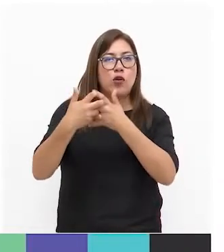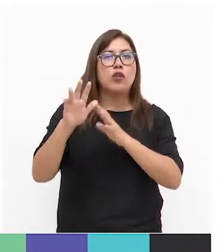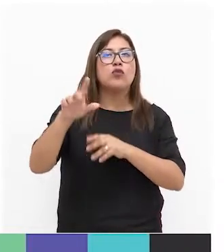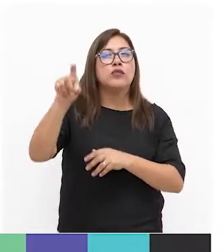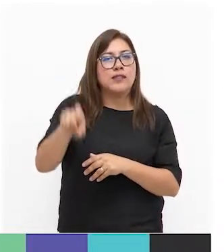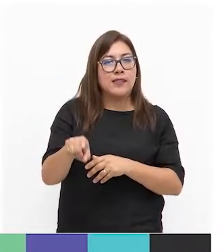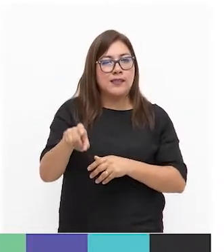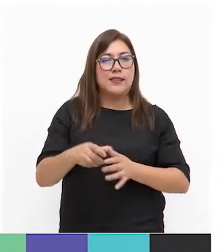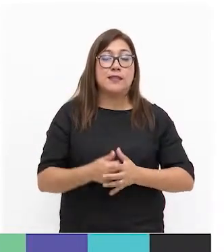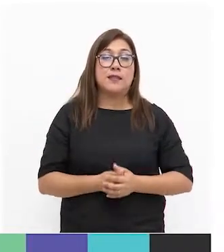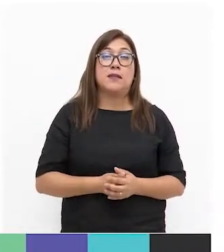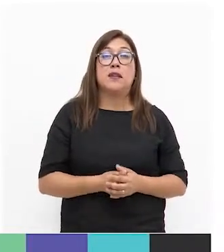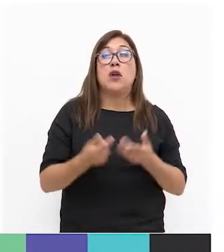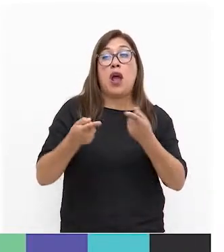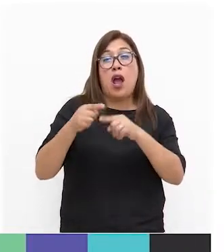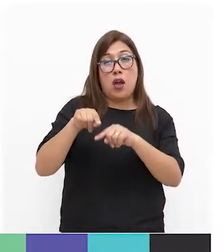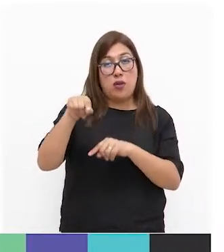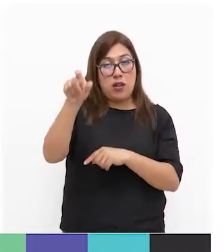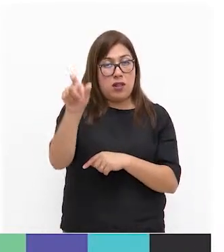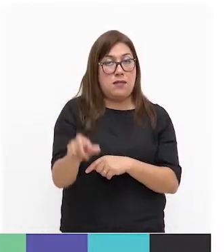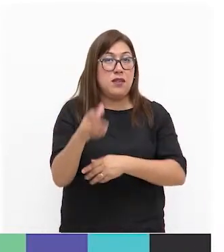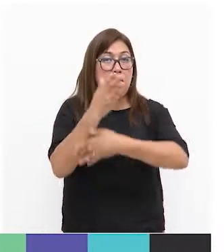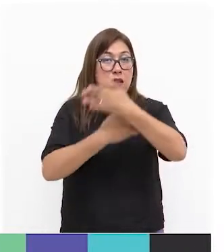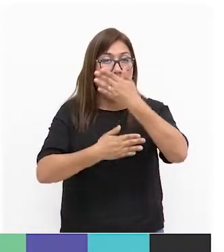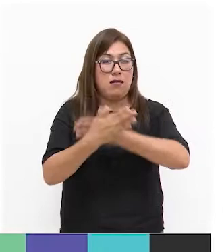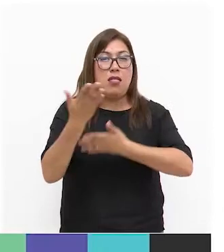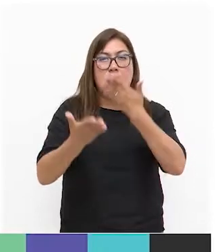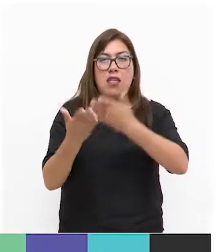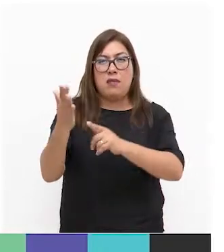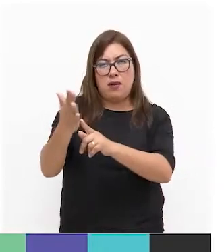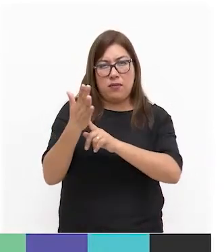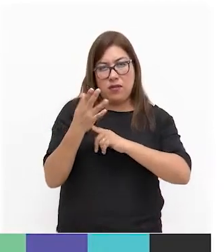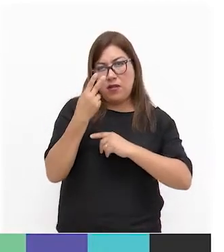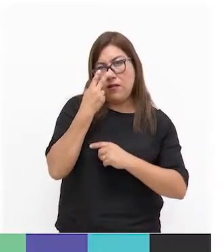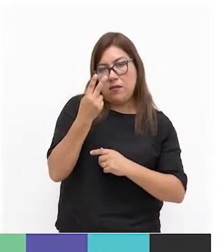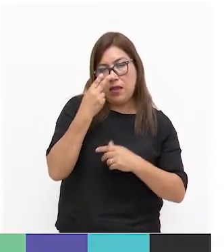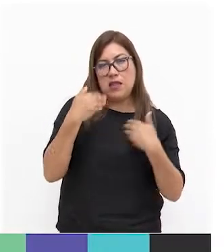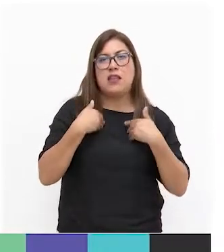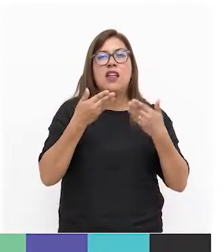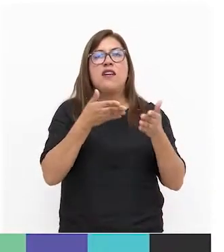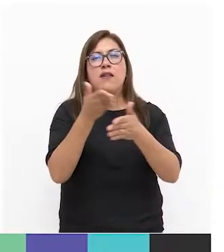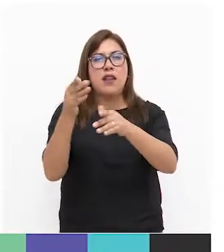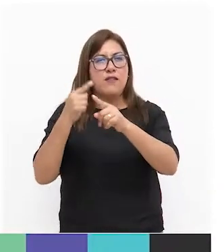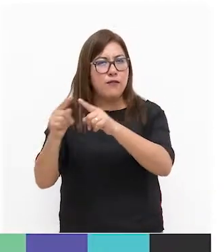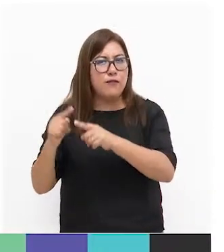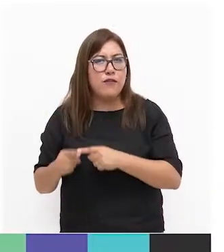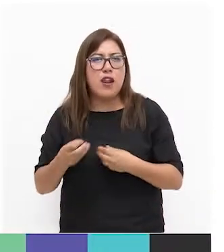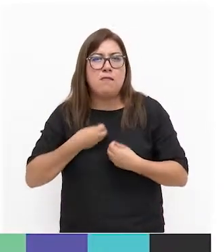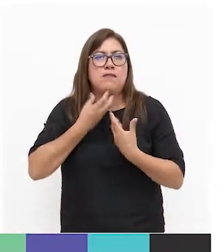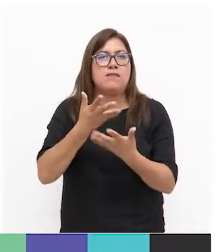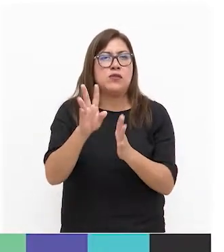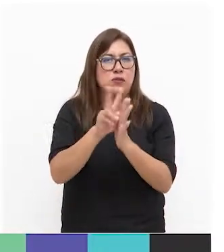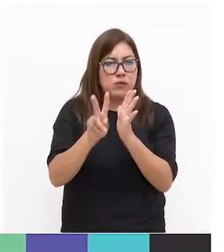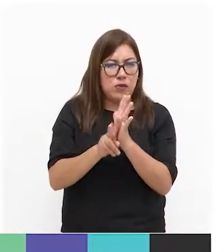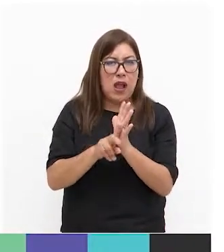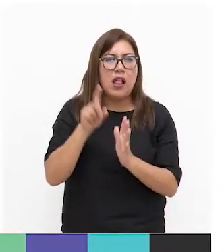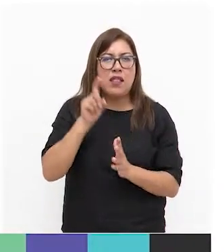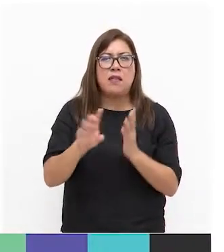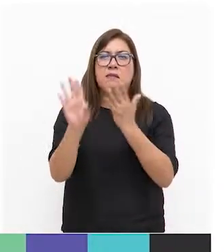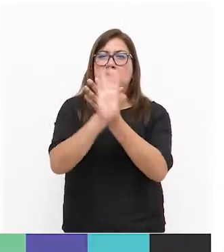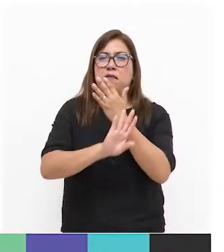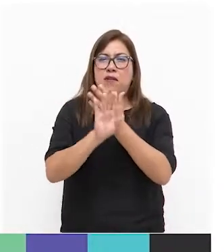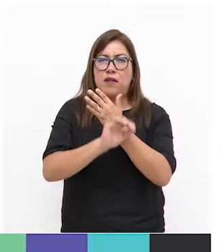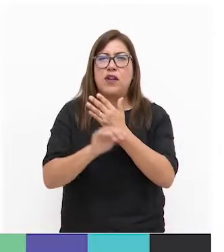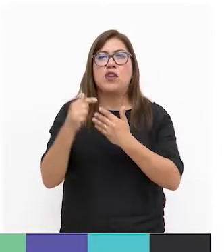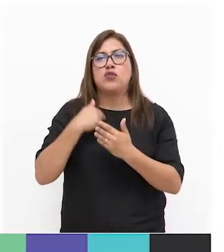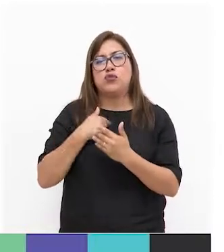forma de expresarse. Aunque la persona con discapacidad presente formas distintas de expresar su voluntad, se debe